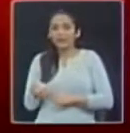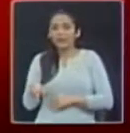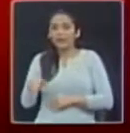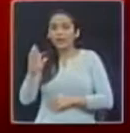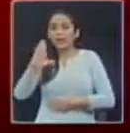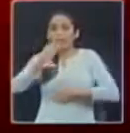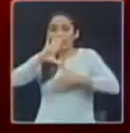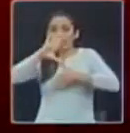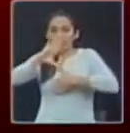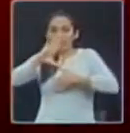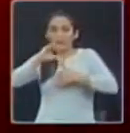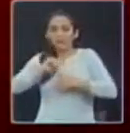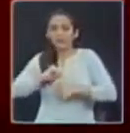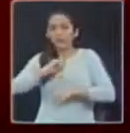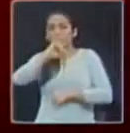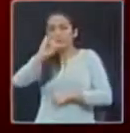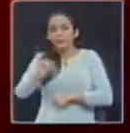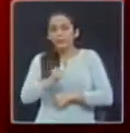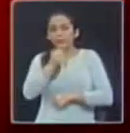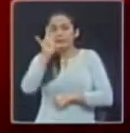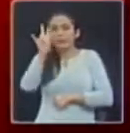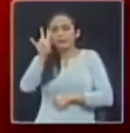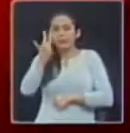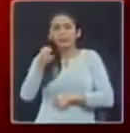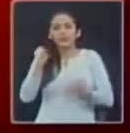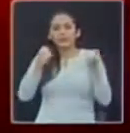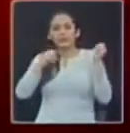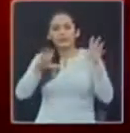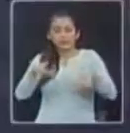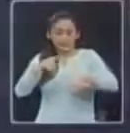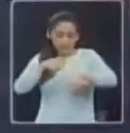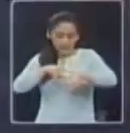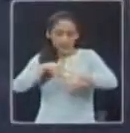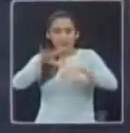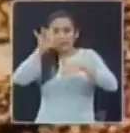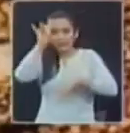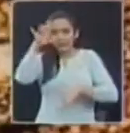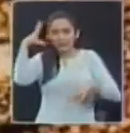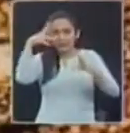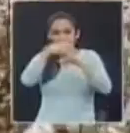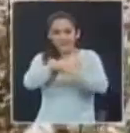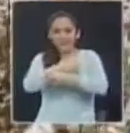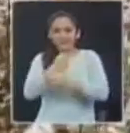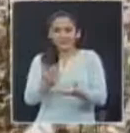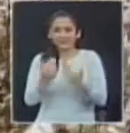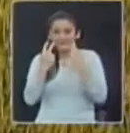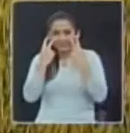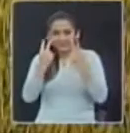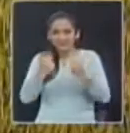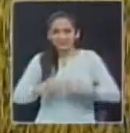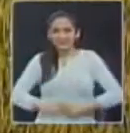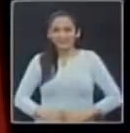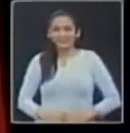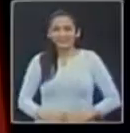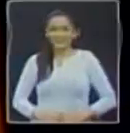Nacional, este jueves 7 de septiembre a las 8 de la noche. Una manera de apreciar la vida desde otra perspectiva.